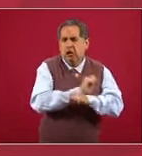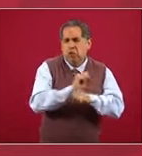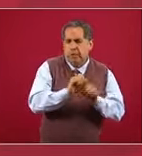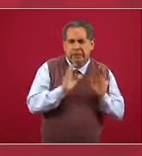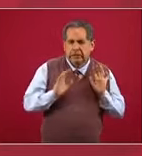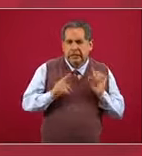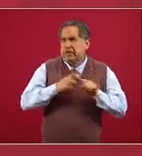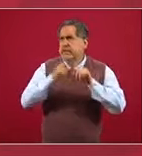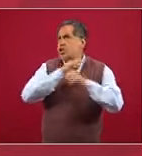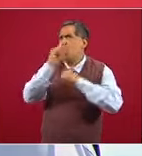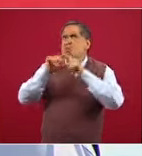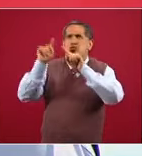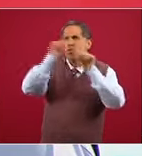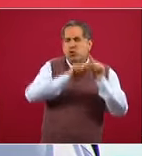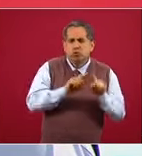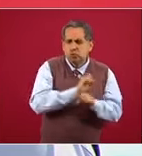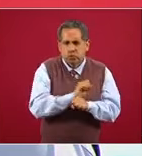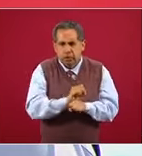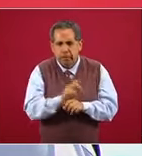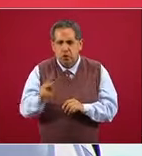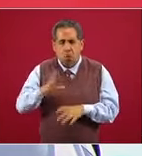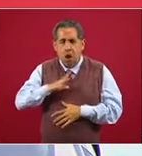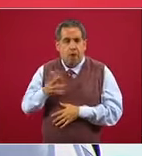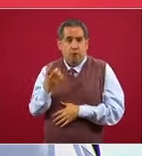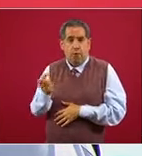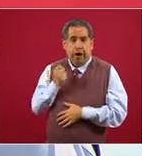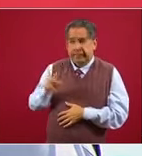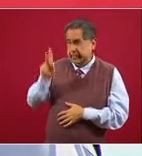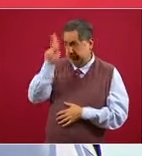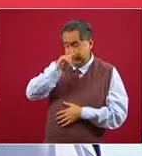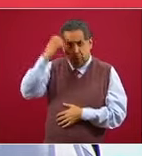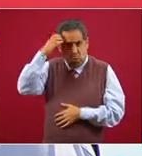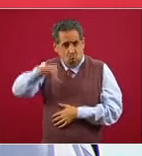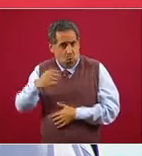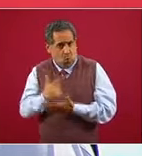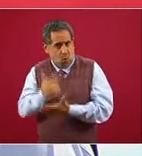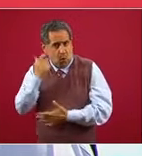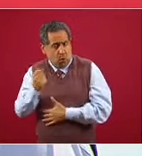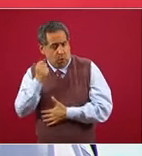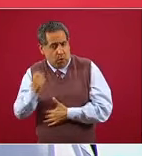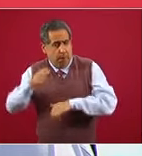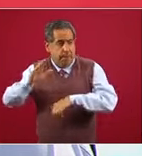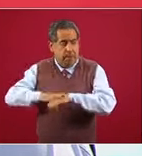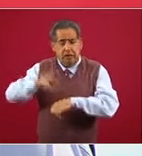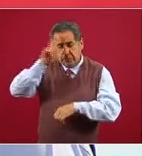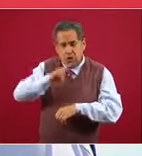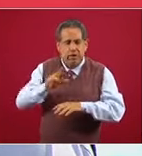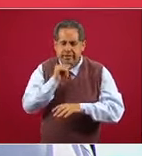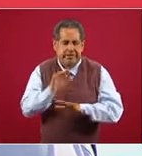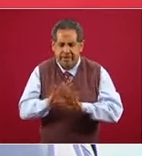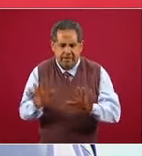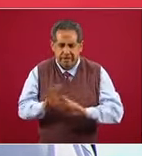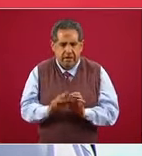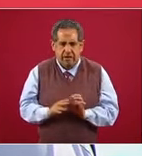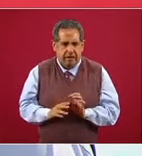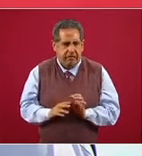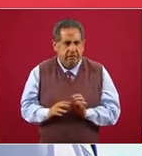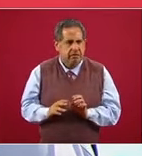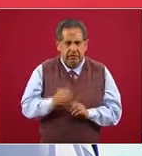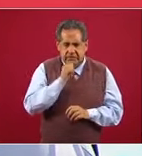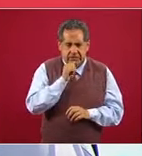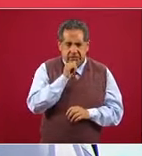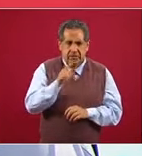en diferentes partes del mundo, pero hasta el momento todavía ninguna asociada a una mayor gravedad. Sí se ha hablado